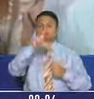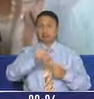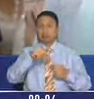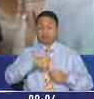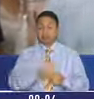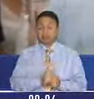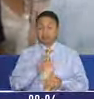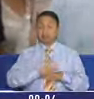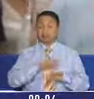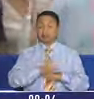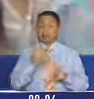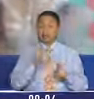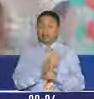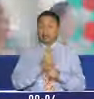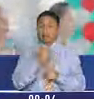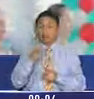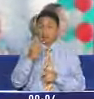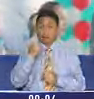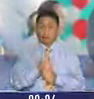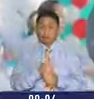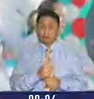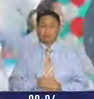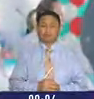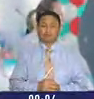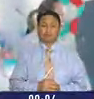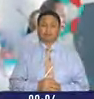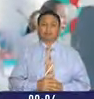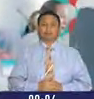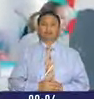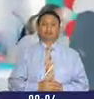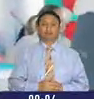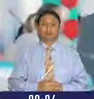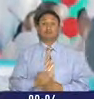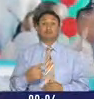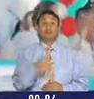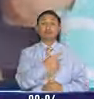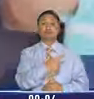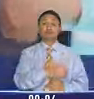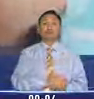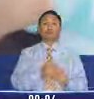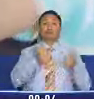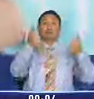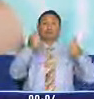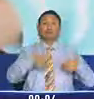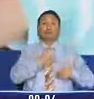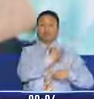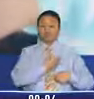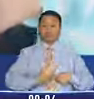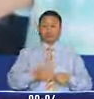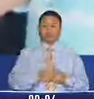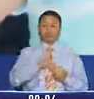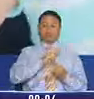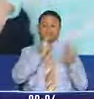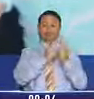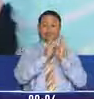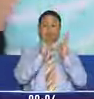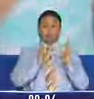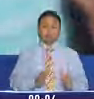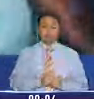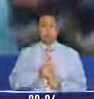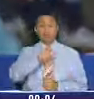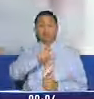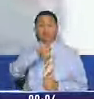de la inseguridad y la falta de oportunidades. Vamos a recuperar nuestra voz. Asimismo, la candidata presidencial de la Revolución Ciudadana,